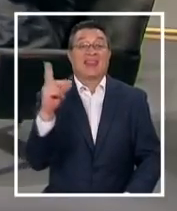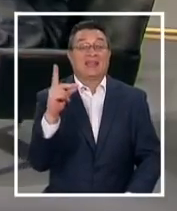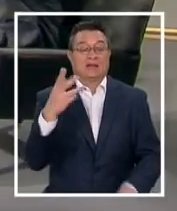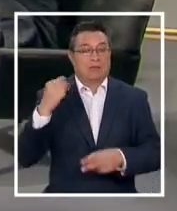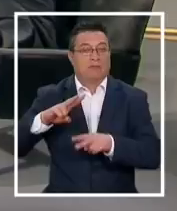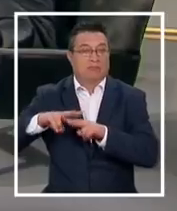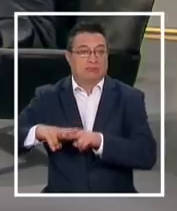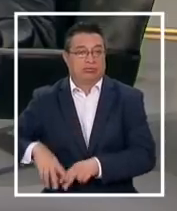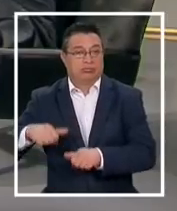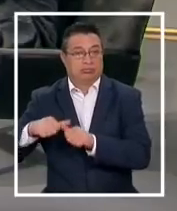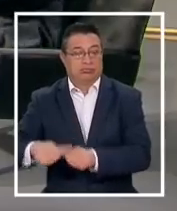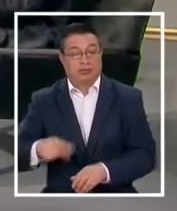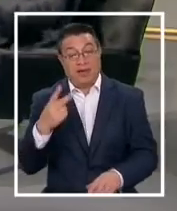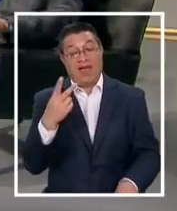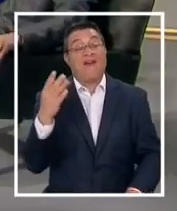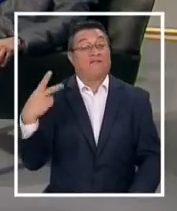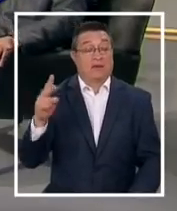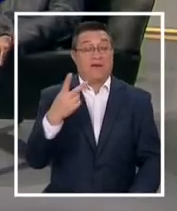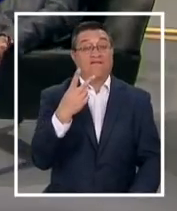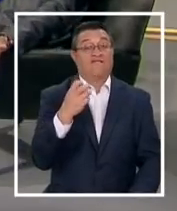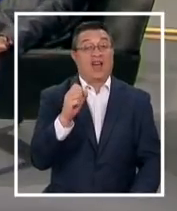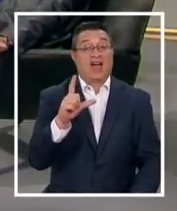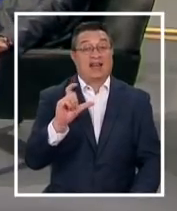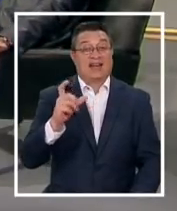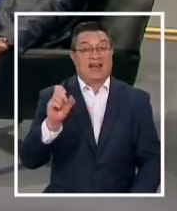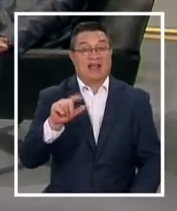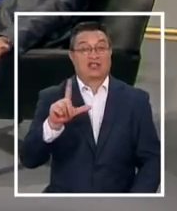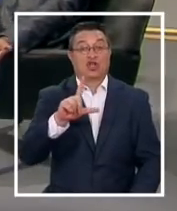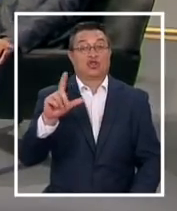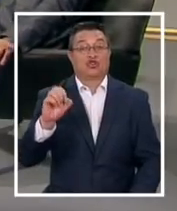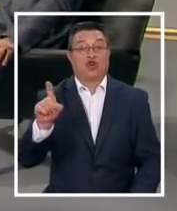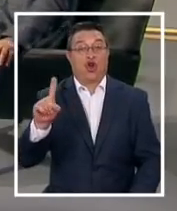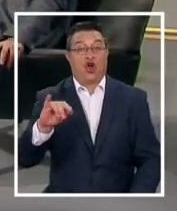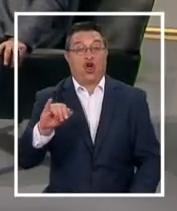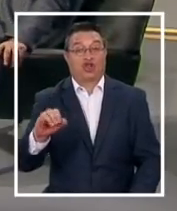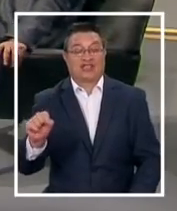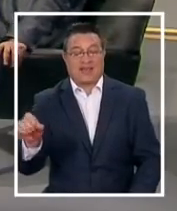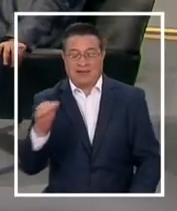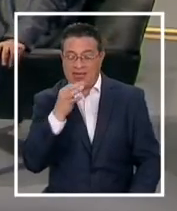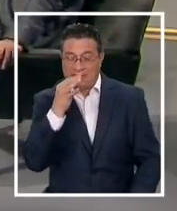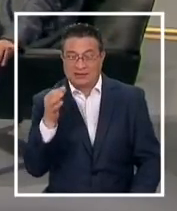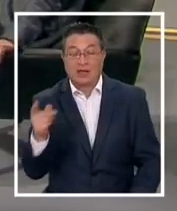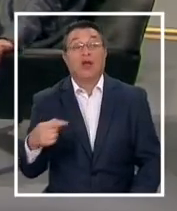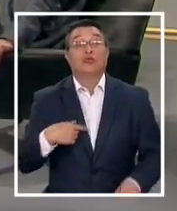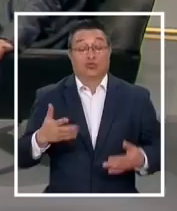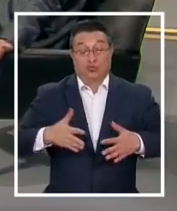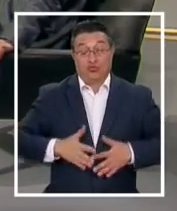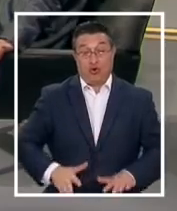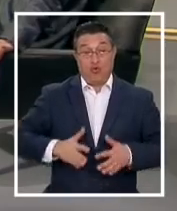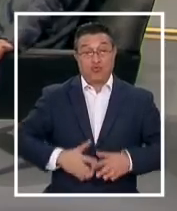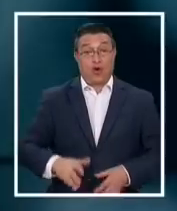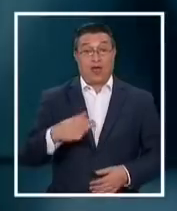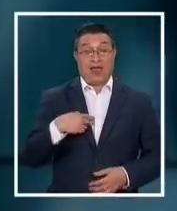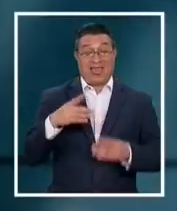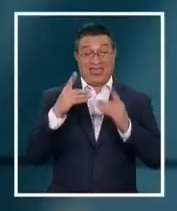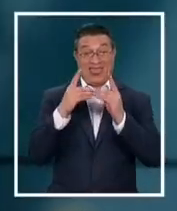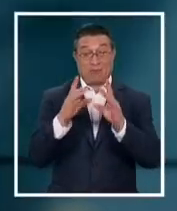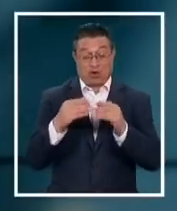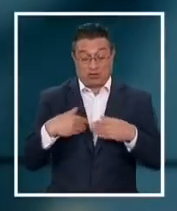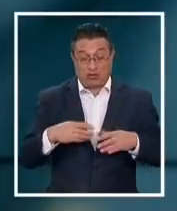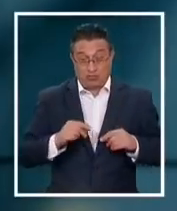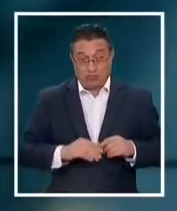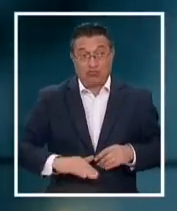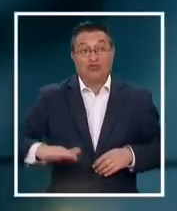cavernaria, según Vargas Llosa. Sí. Bueno, según nosotros, que nacimos en democracia, que venimos a